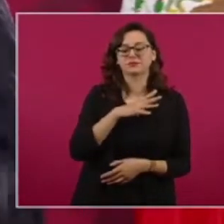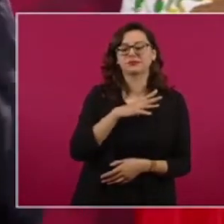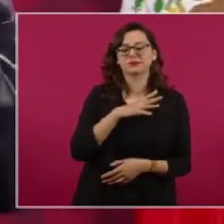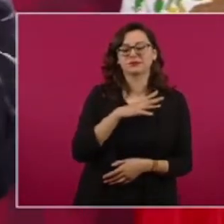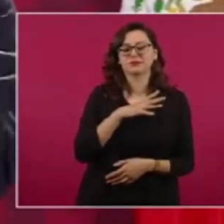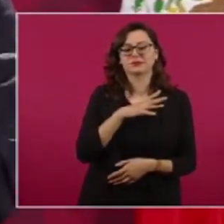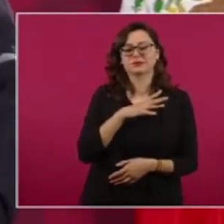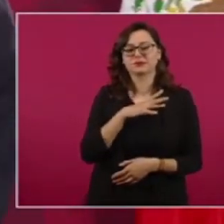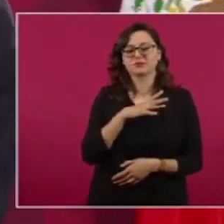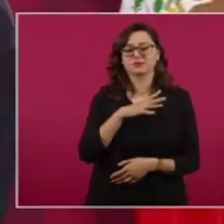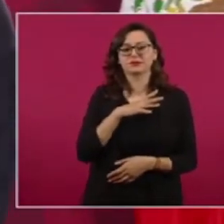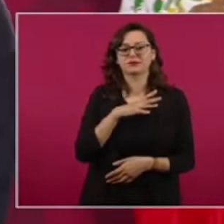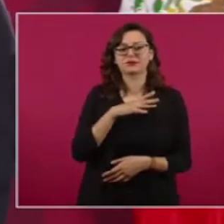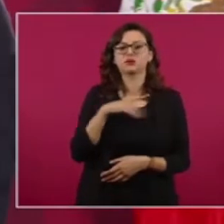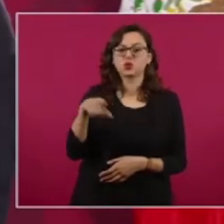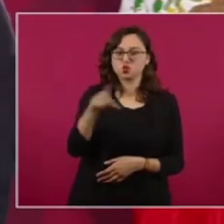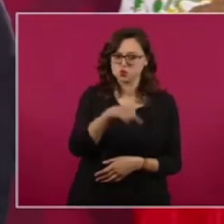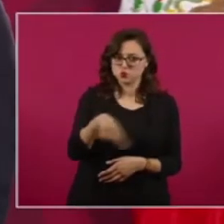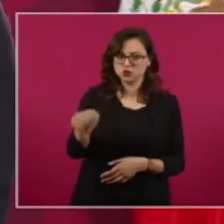y les invito